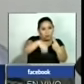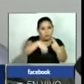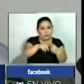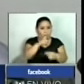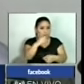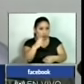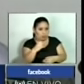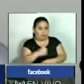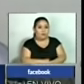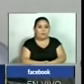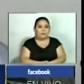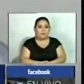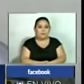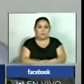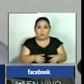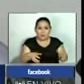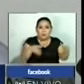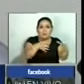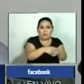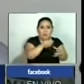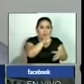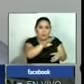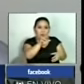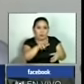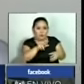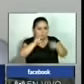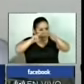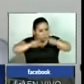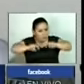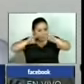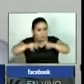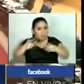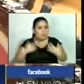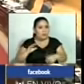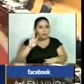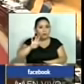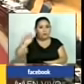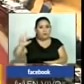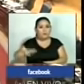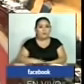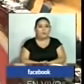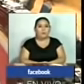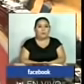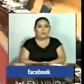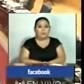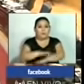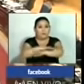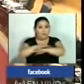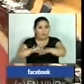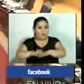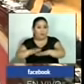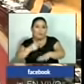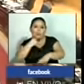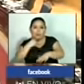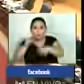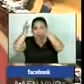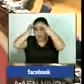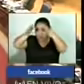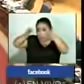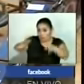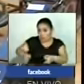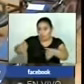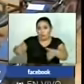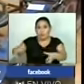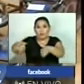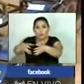10 votos, y a partir de ahí comenzar a buscar los 43 votos. La decisión final se tomará en el Pleno